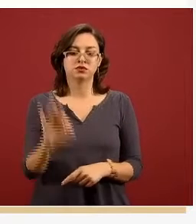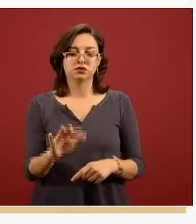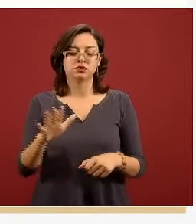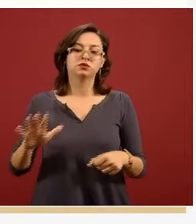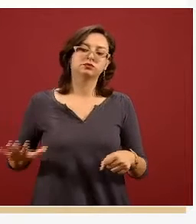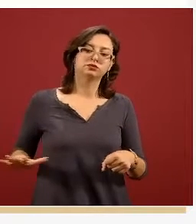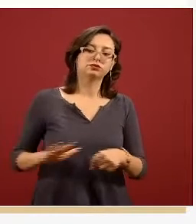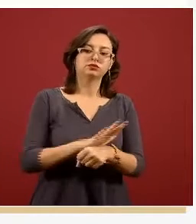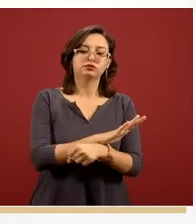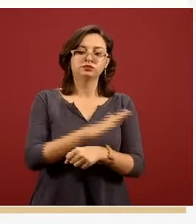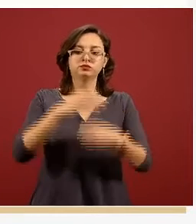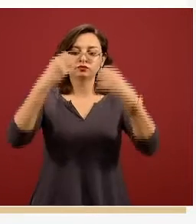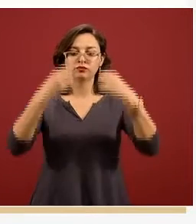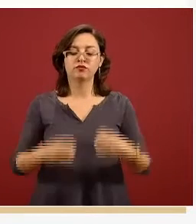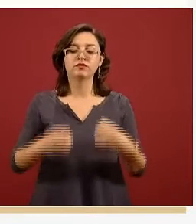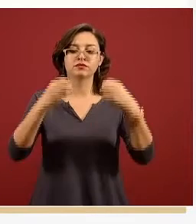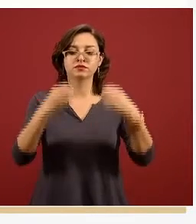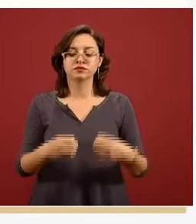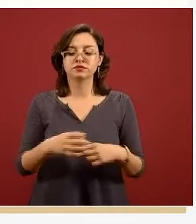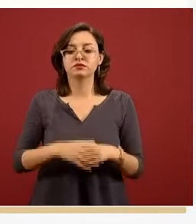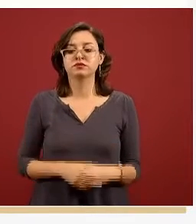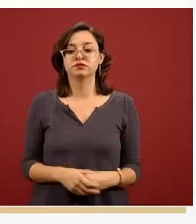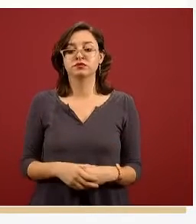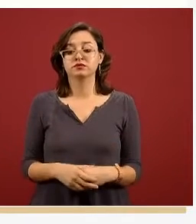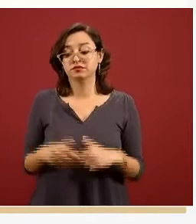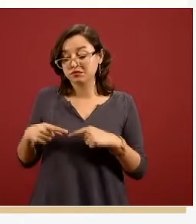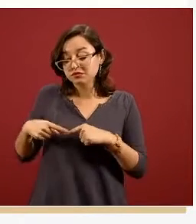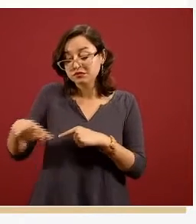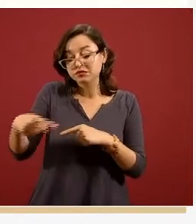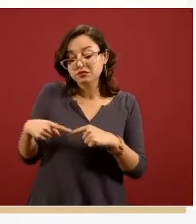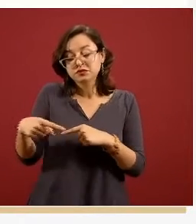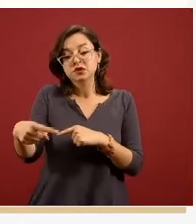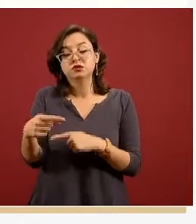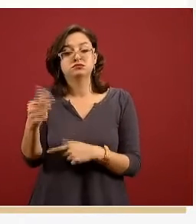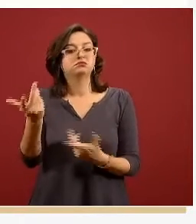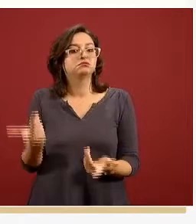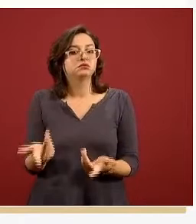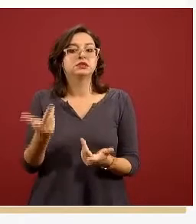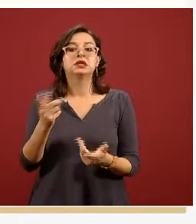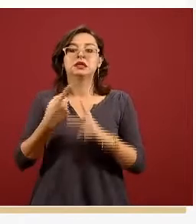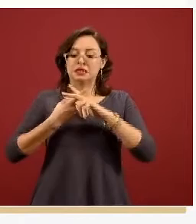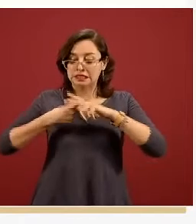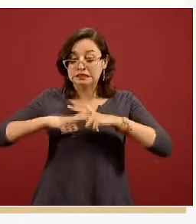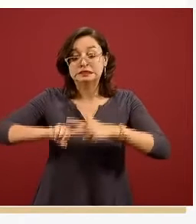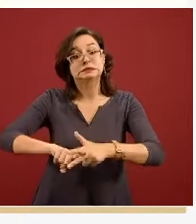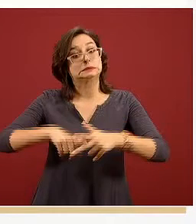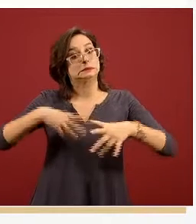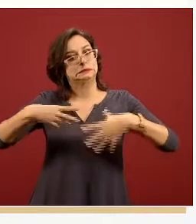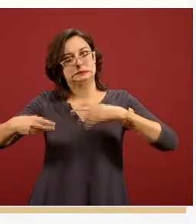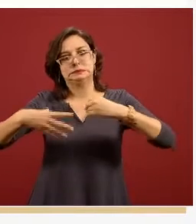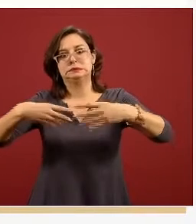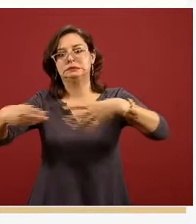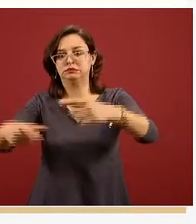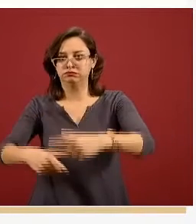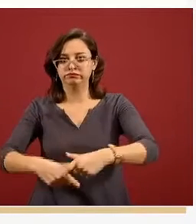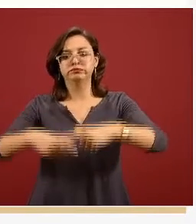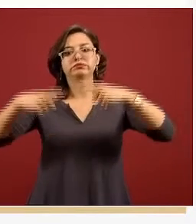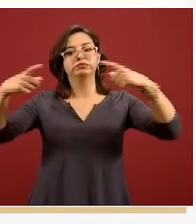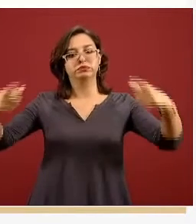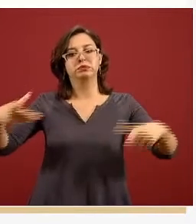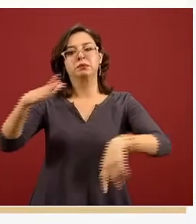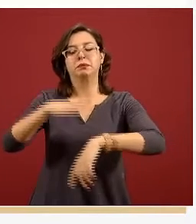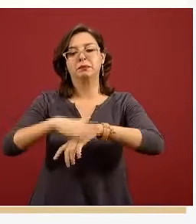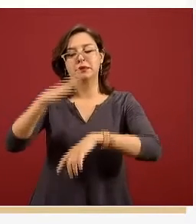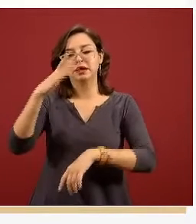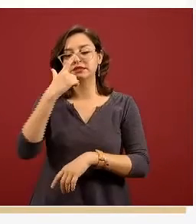Y recordemos que estamos todavía en días y en semanas en donde esperamos que la curva continúe de manera ascendente, o sea,